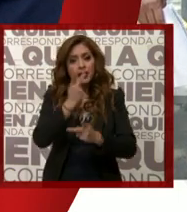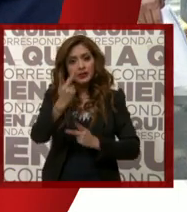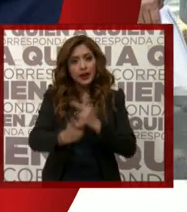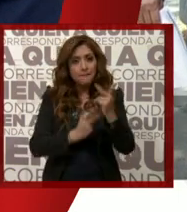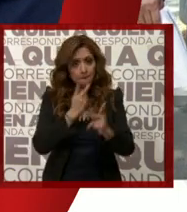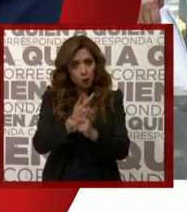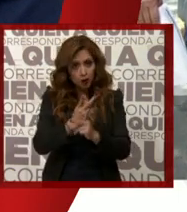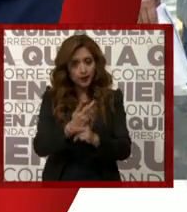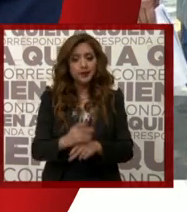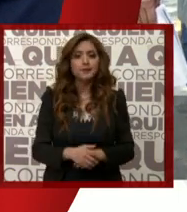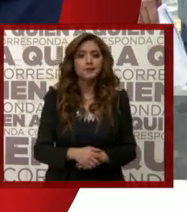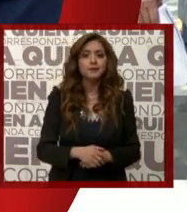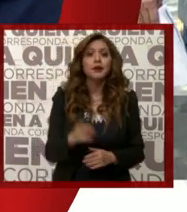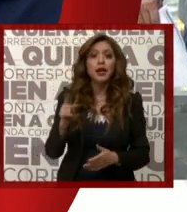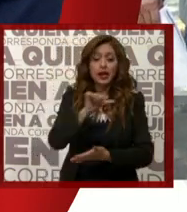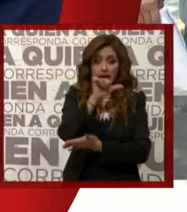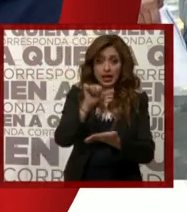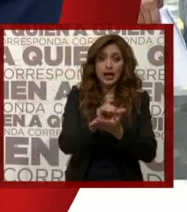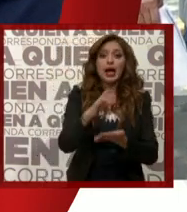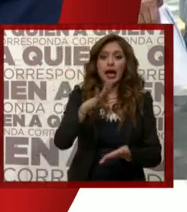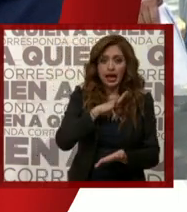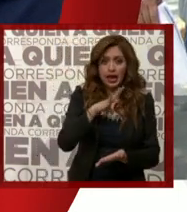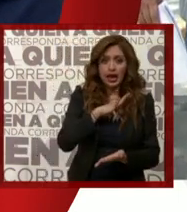acta de nacimiento existe, señor Garralda, pero